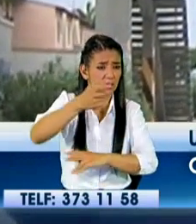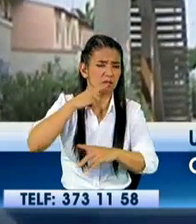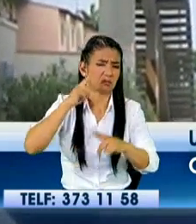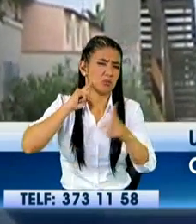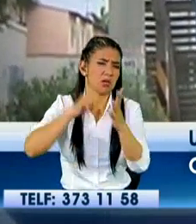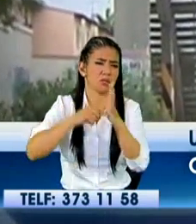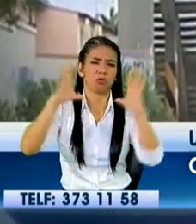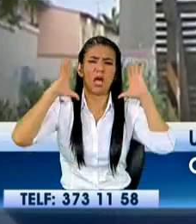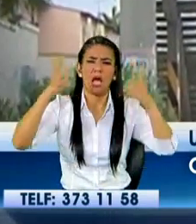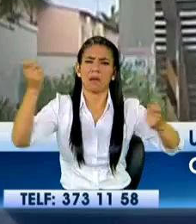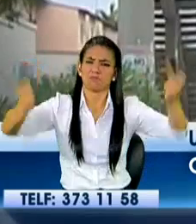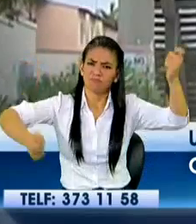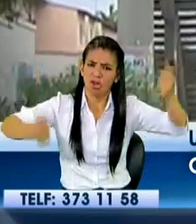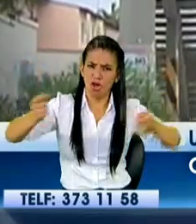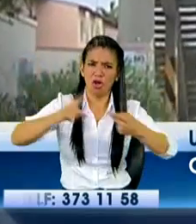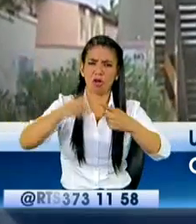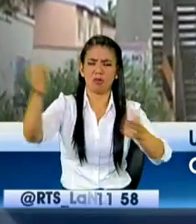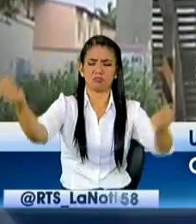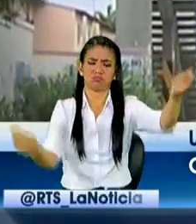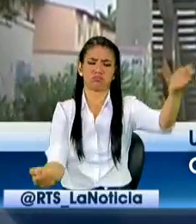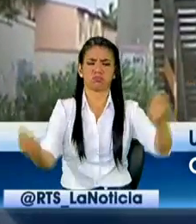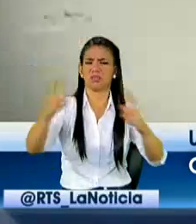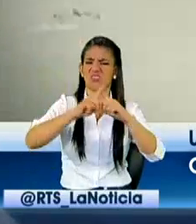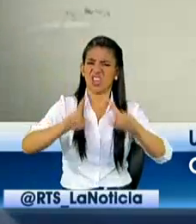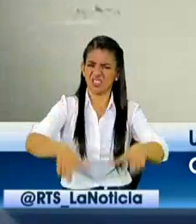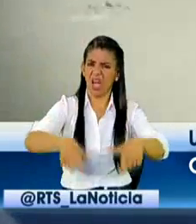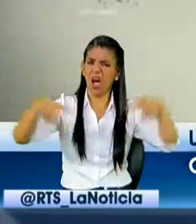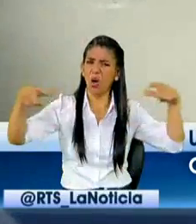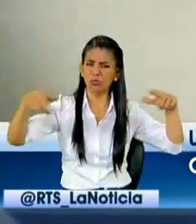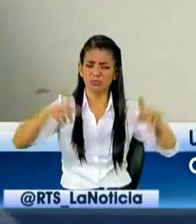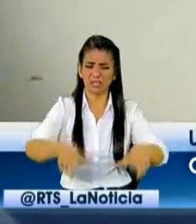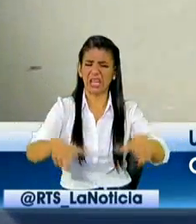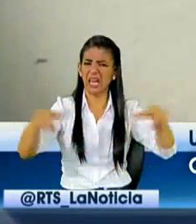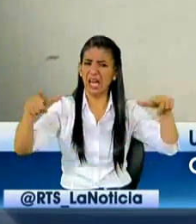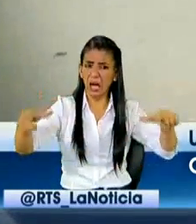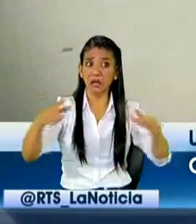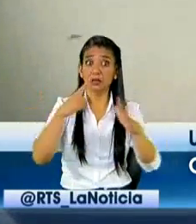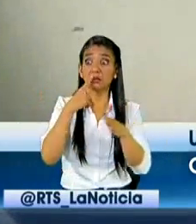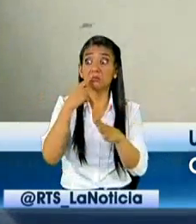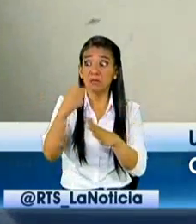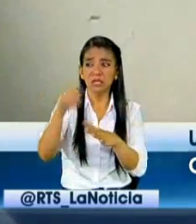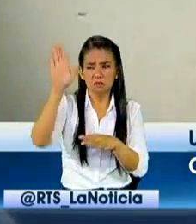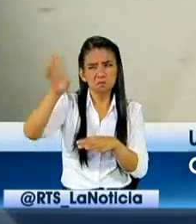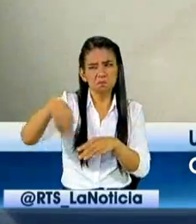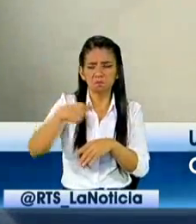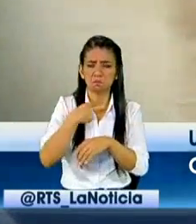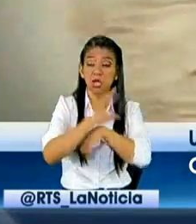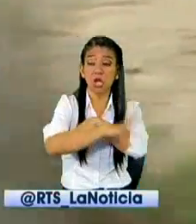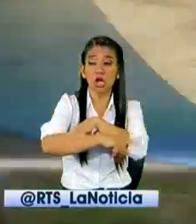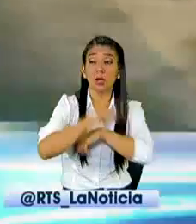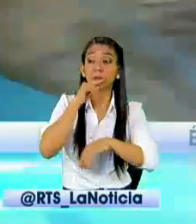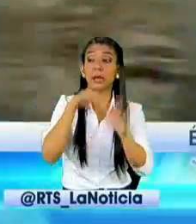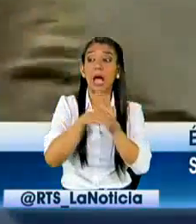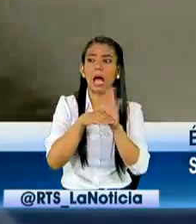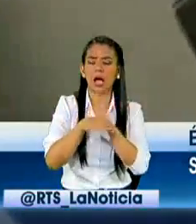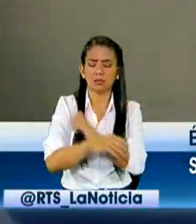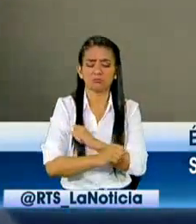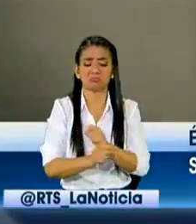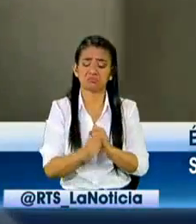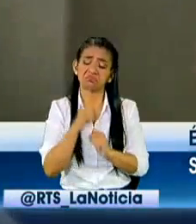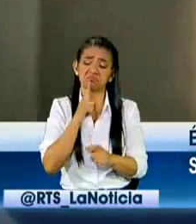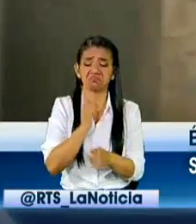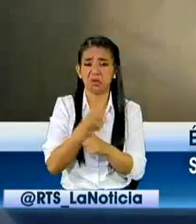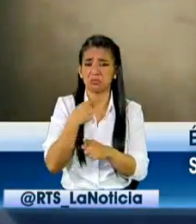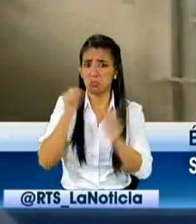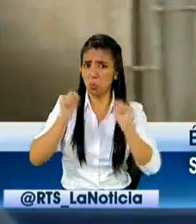coger camiones, trailer. Entonces me dijeron que había un robo a un banco. Yo le